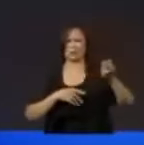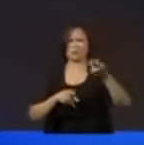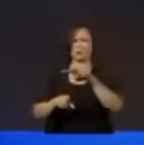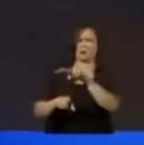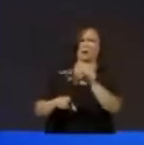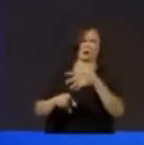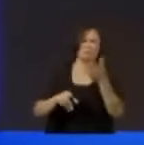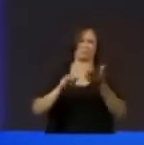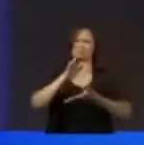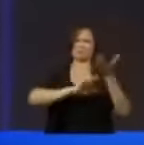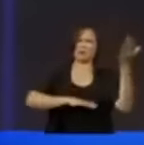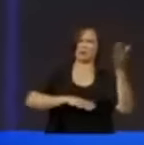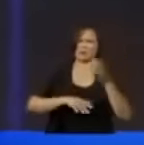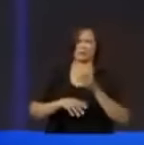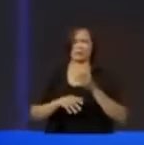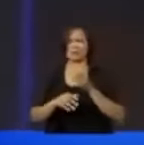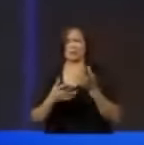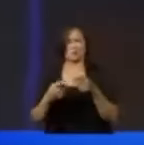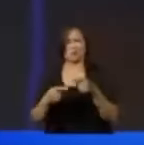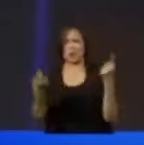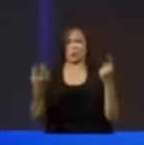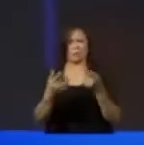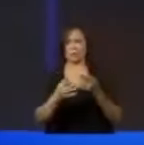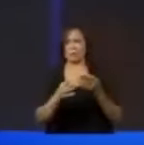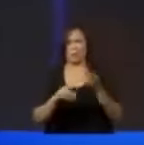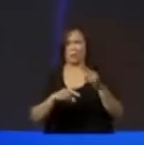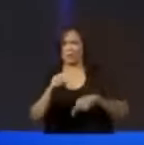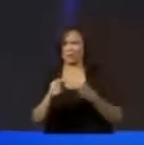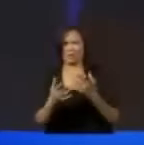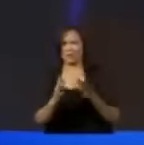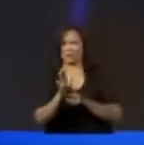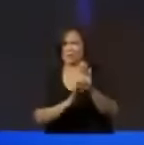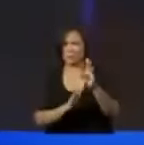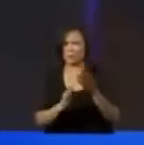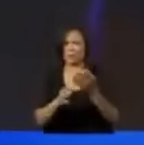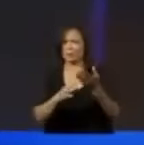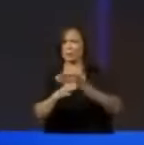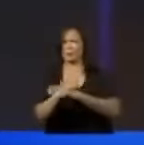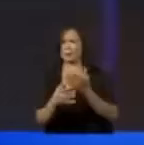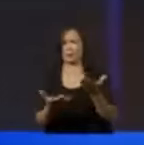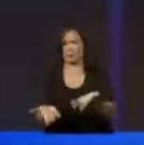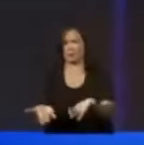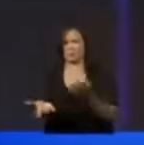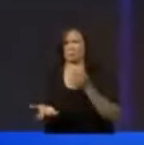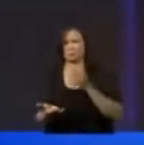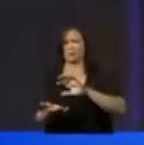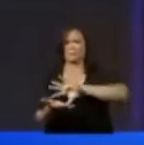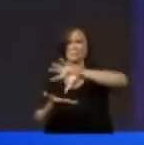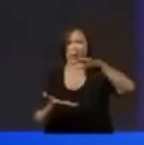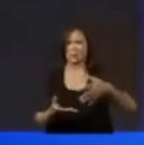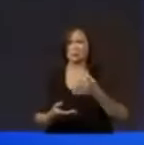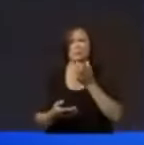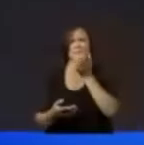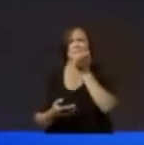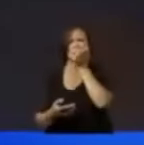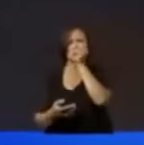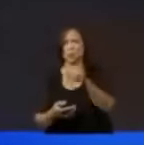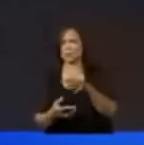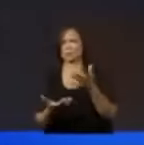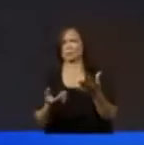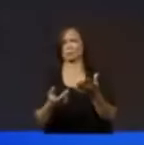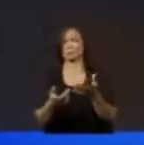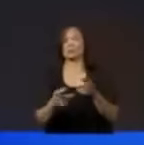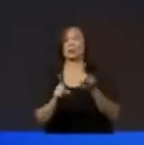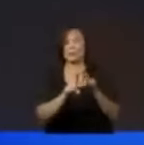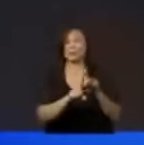turismo, son enemigos del desarrollo y enemigos del progreso. Pero además tenemos que trabajar en República